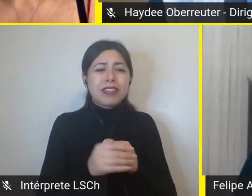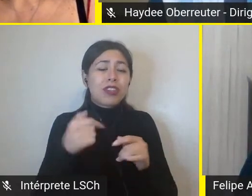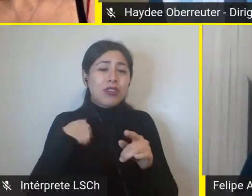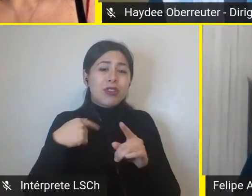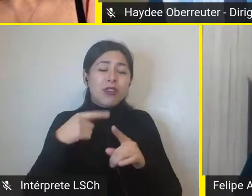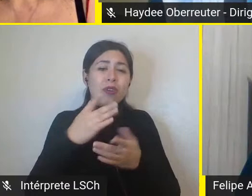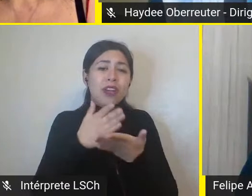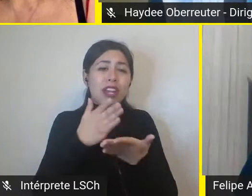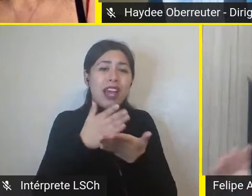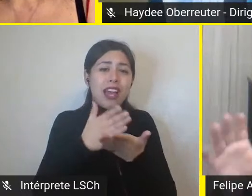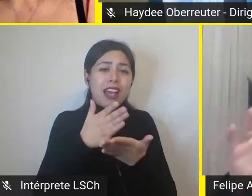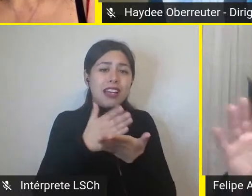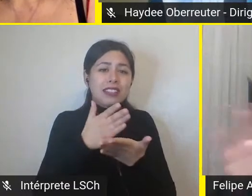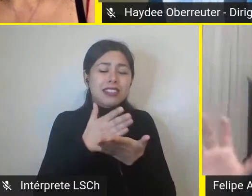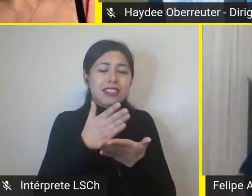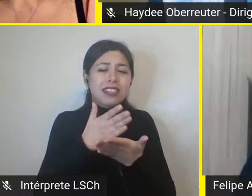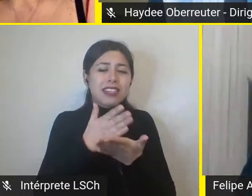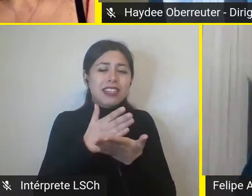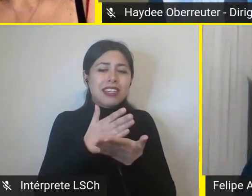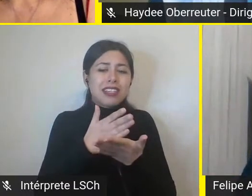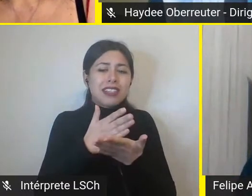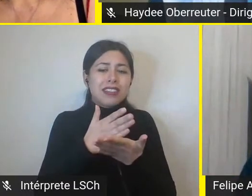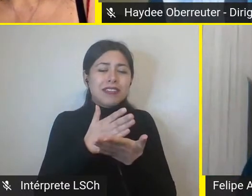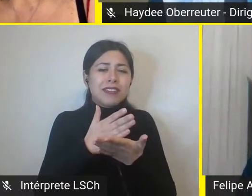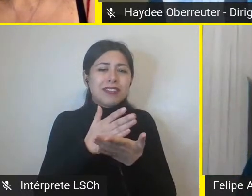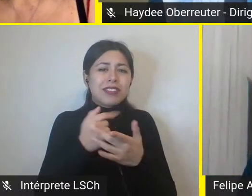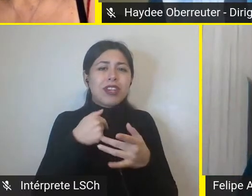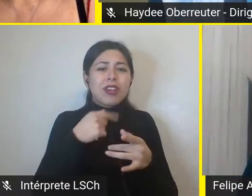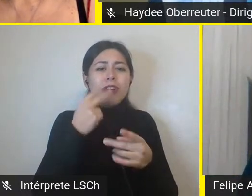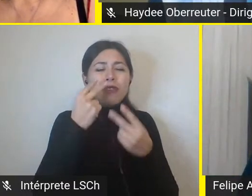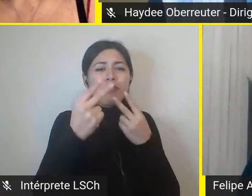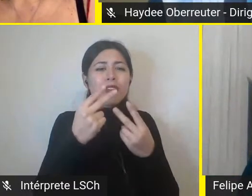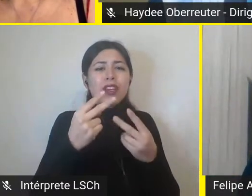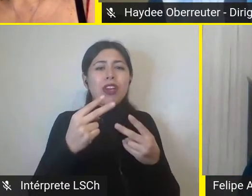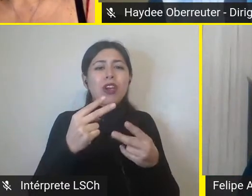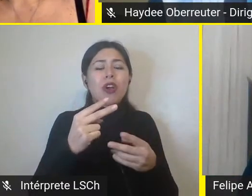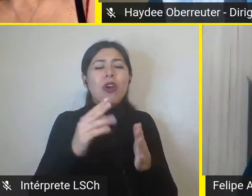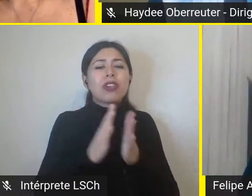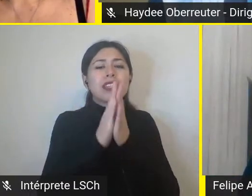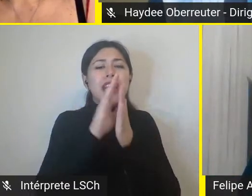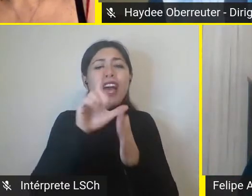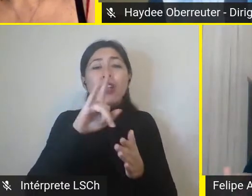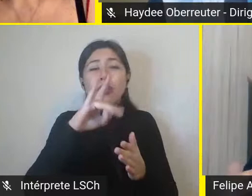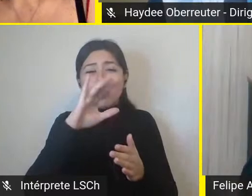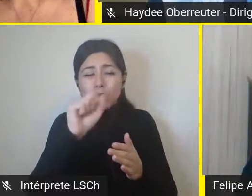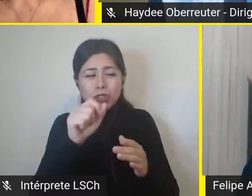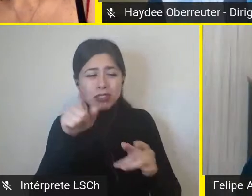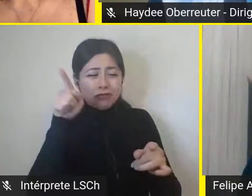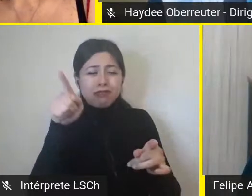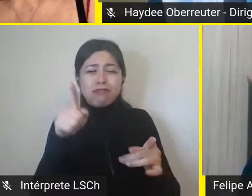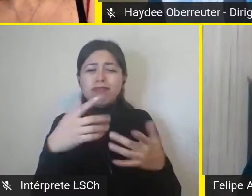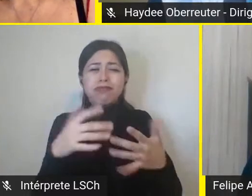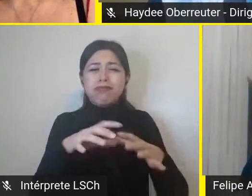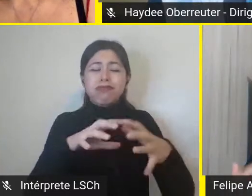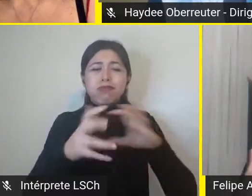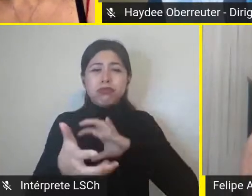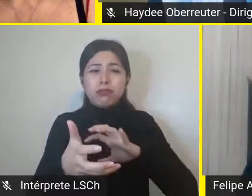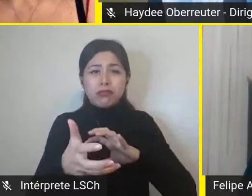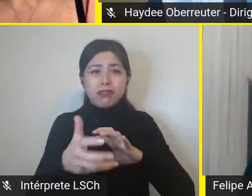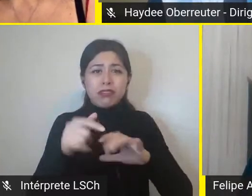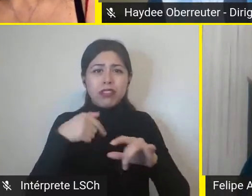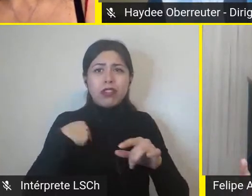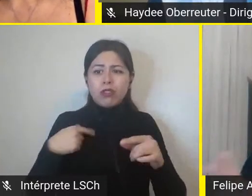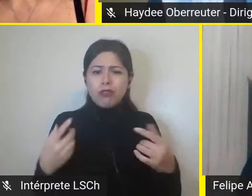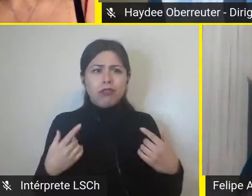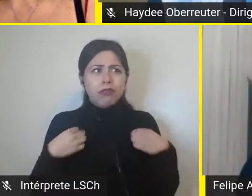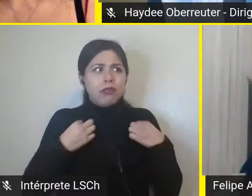entonces... veo que está quedando la embarrada en Santa Lucía y ya eran como las 6, 7 de la tarde y me pongo el uniforme de kinesiólogo y voy y me